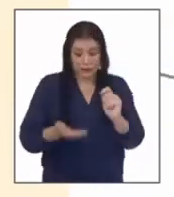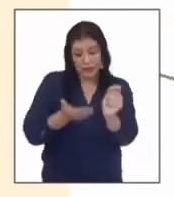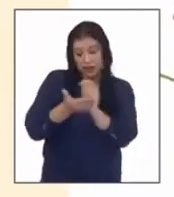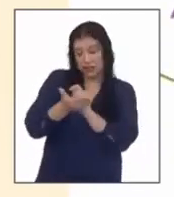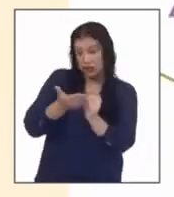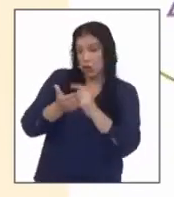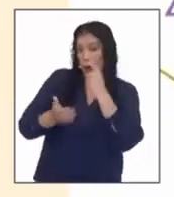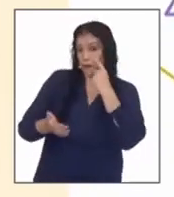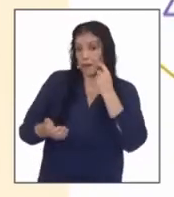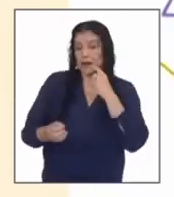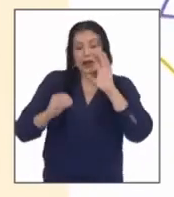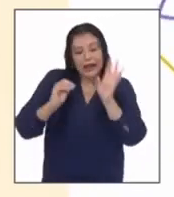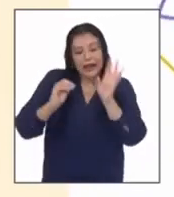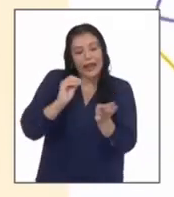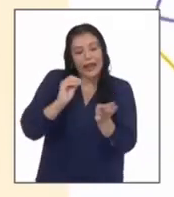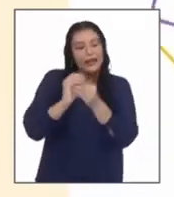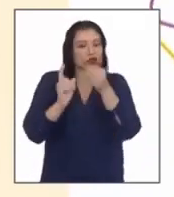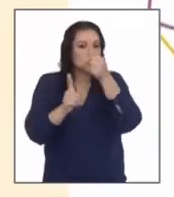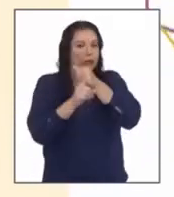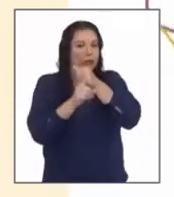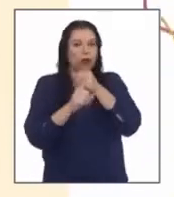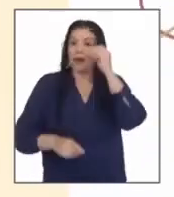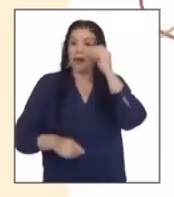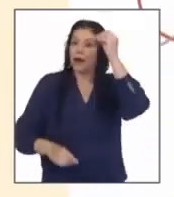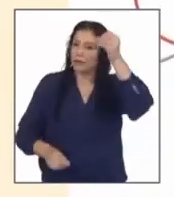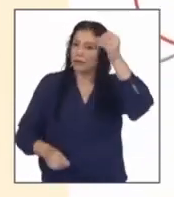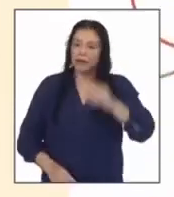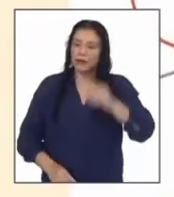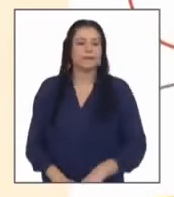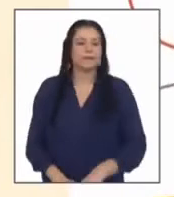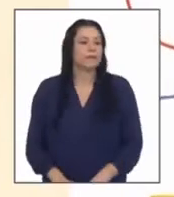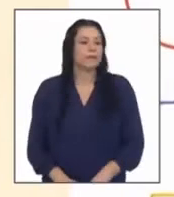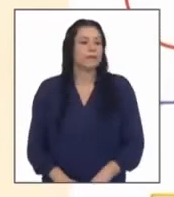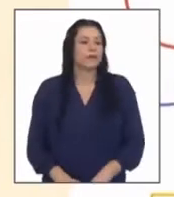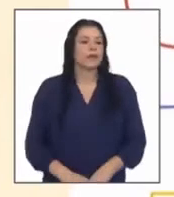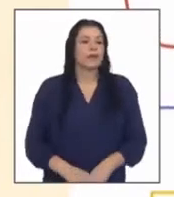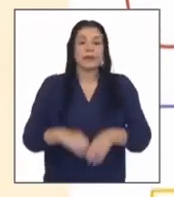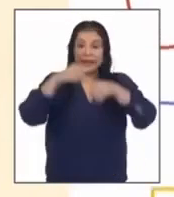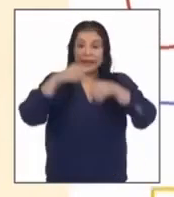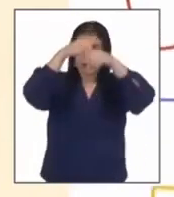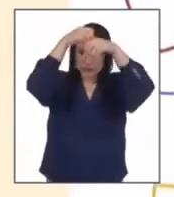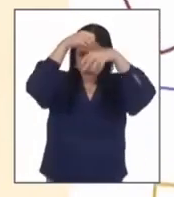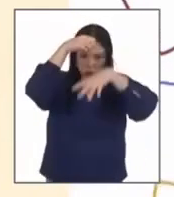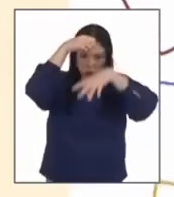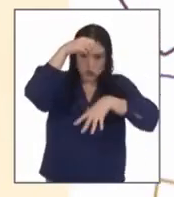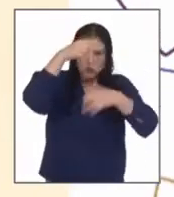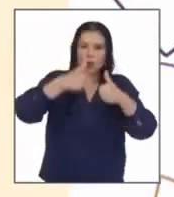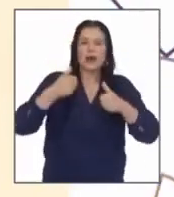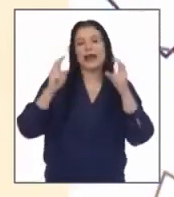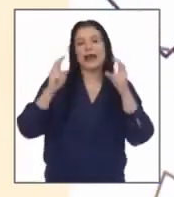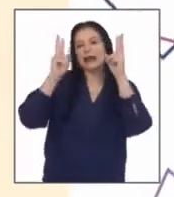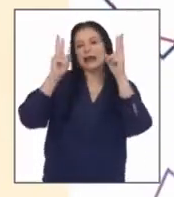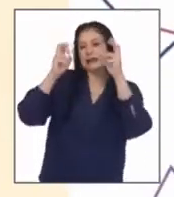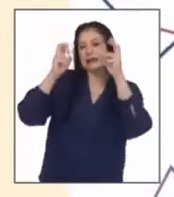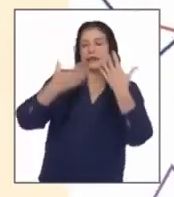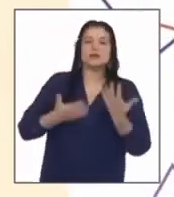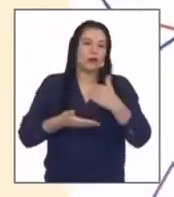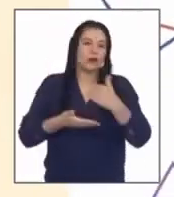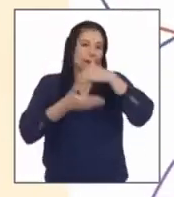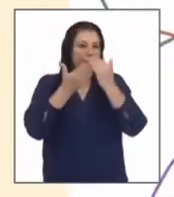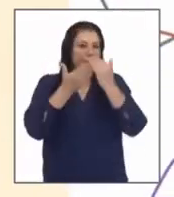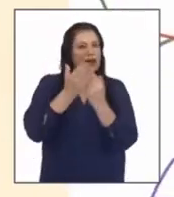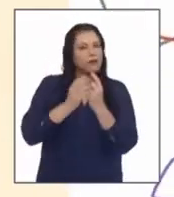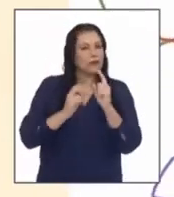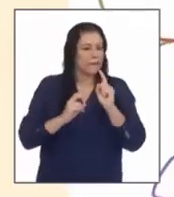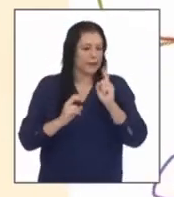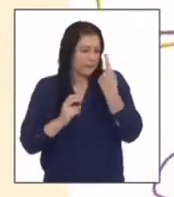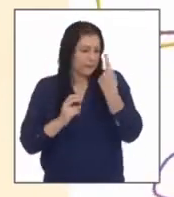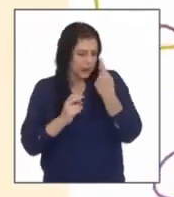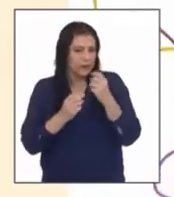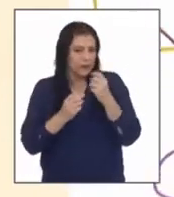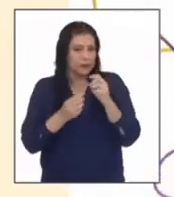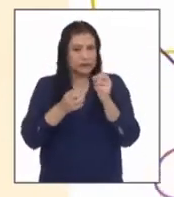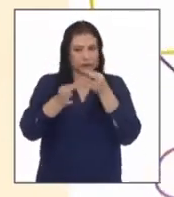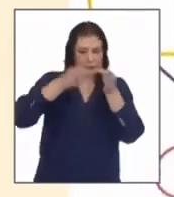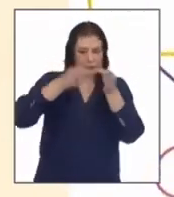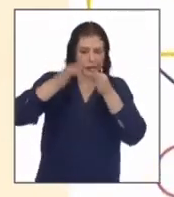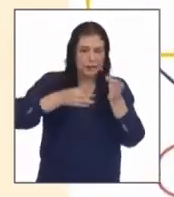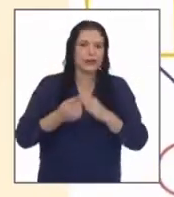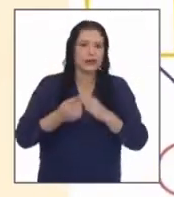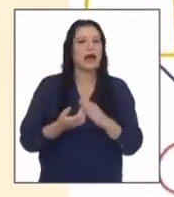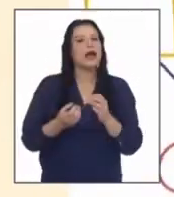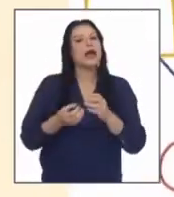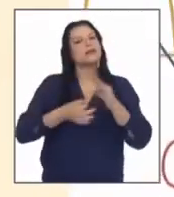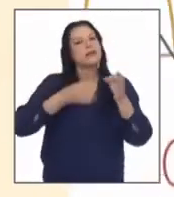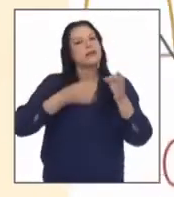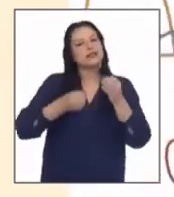autor añade una valoración subjetiva dentro de la estructura encontramos el titular el párrafo de introducción cuerpo desarrollo